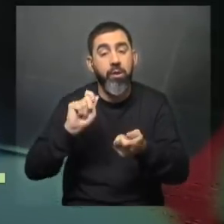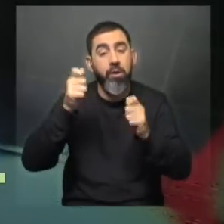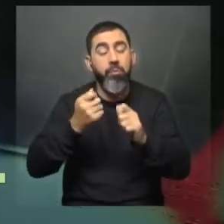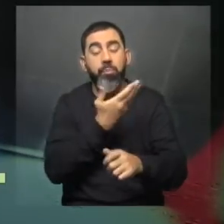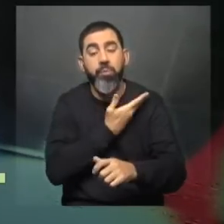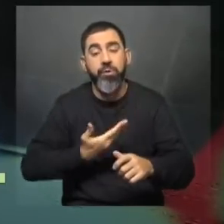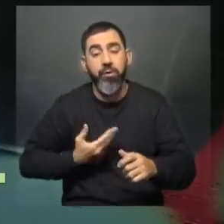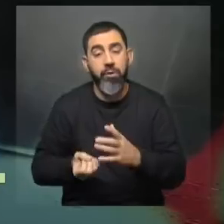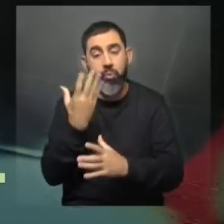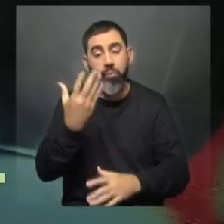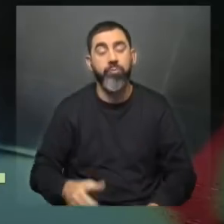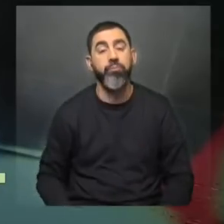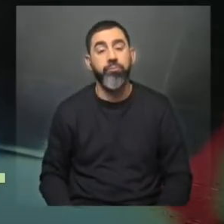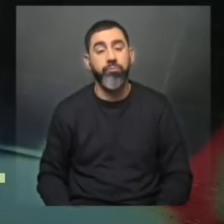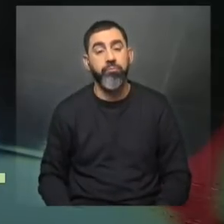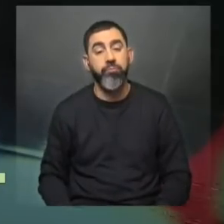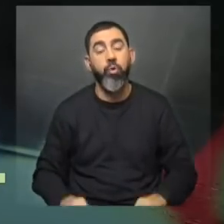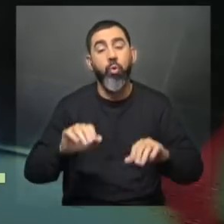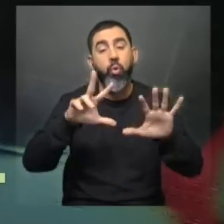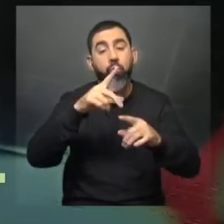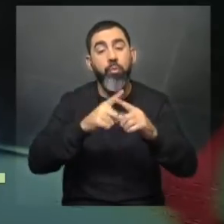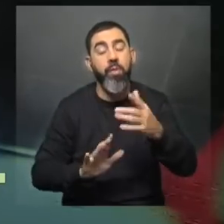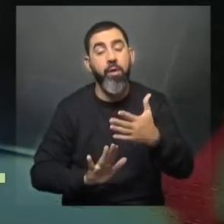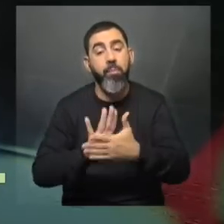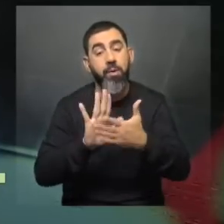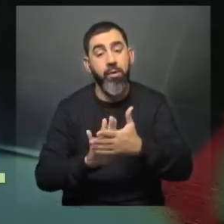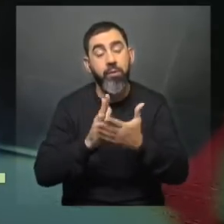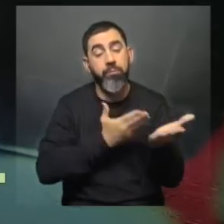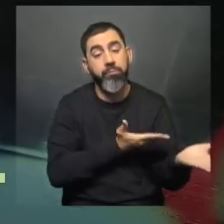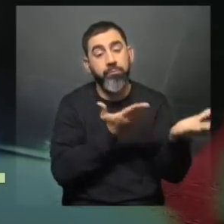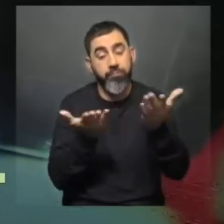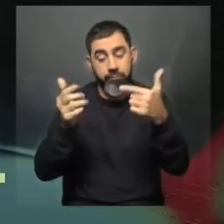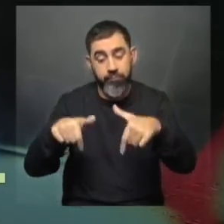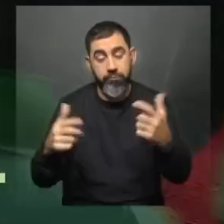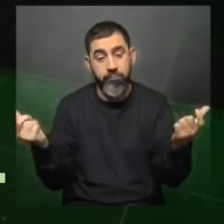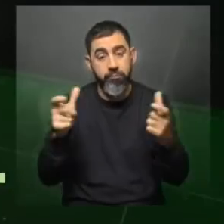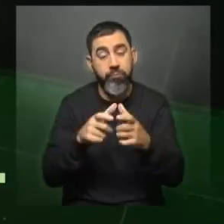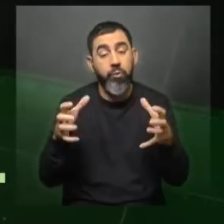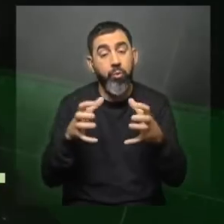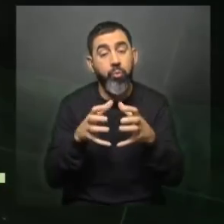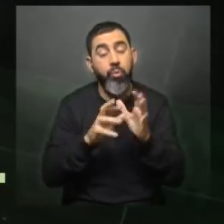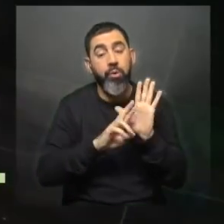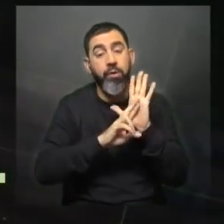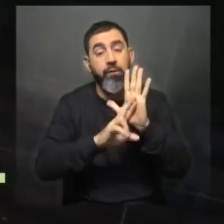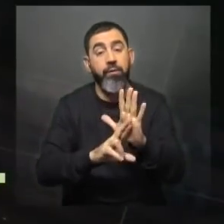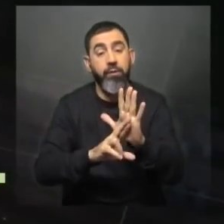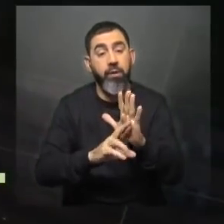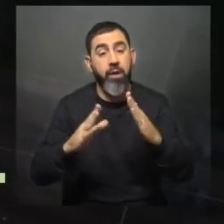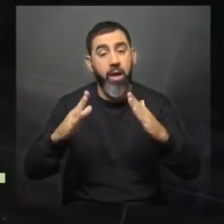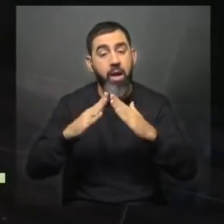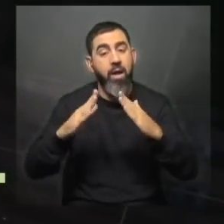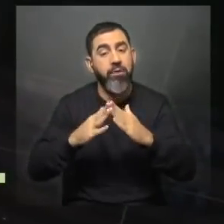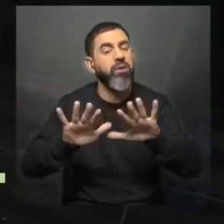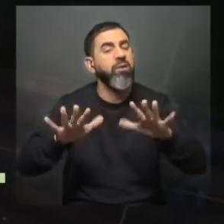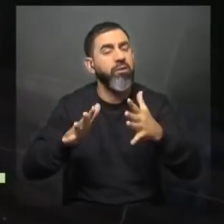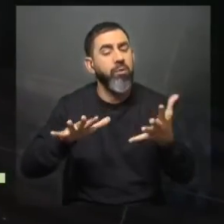de Santiago Peña bien y después de las ocho y media de la mañana vamos a estar recibiendo a integrantes y referentes de la casa a un